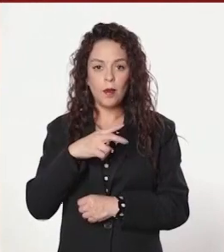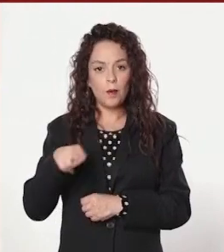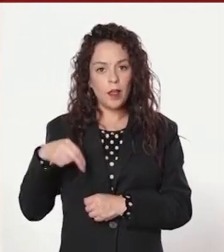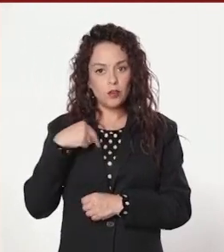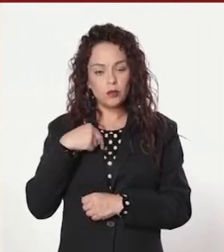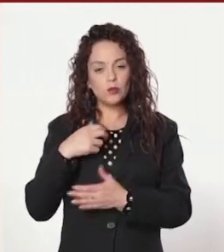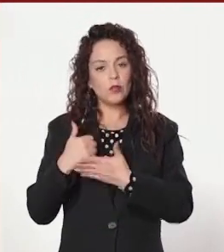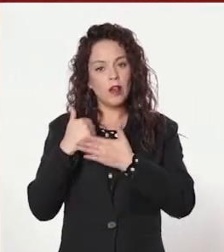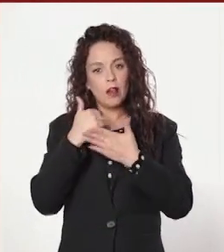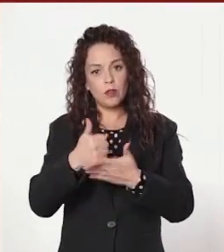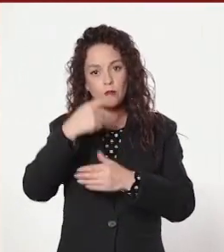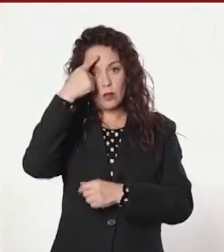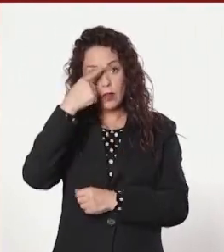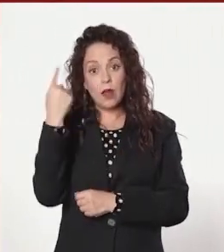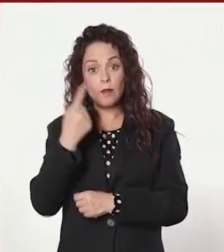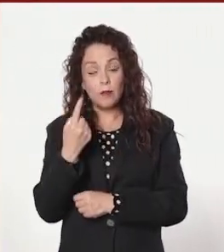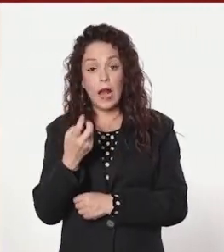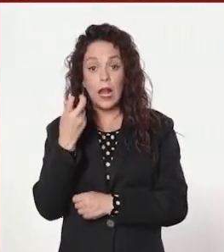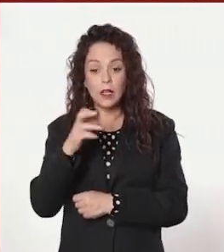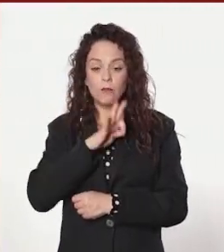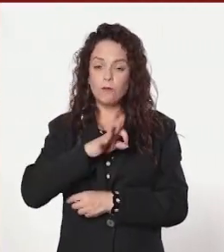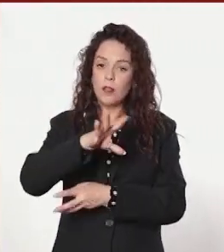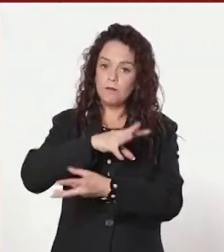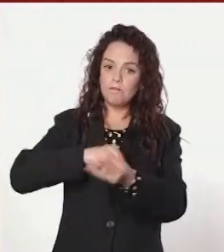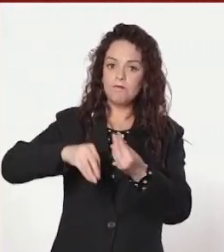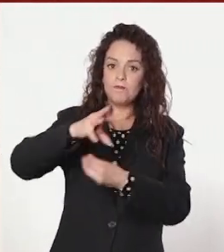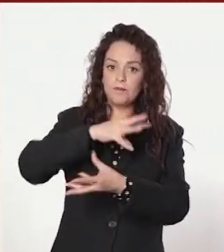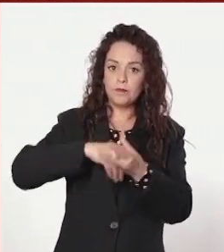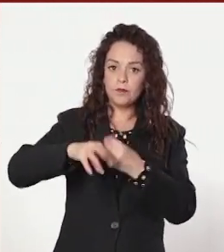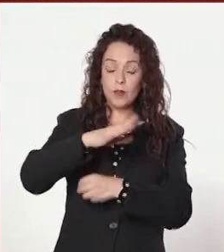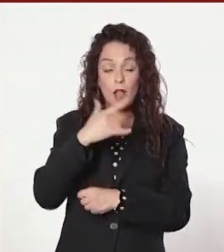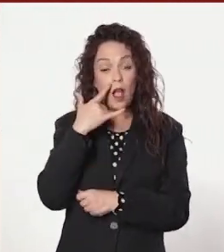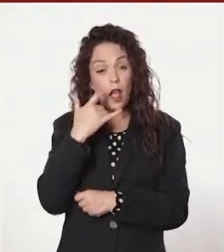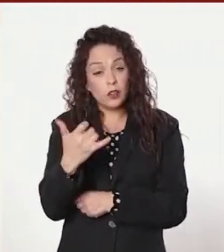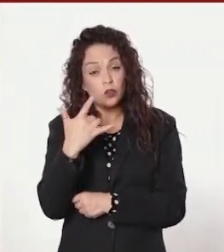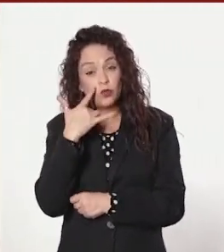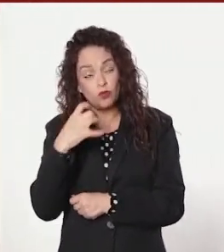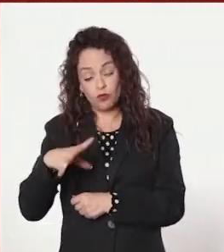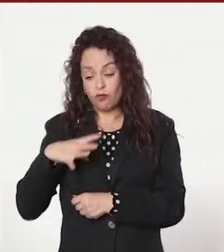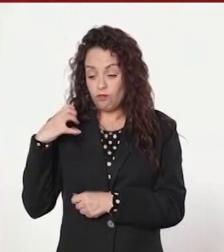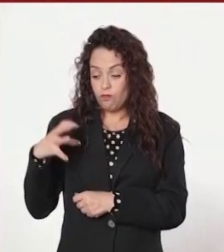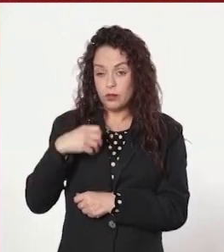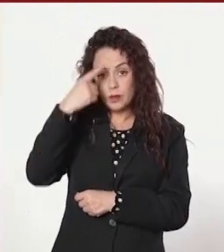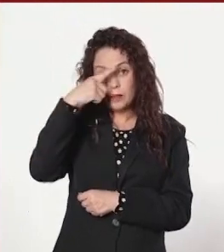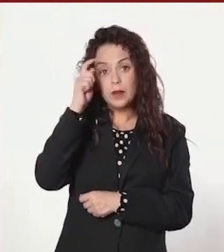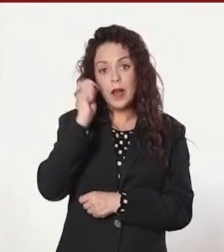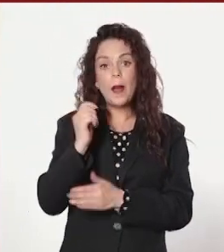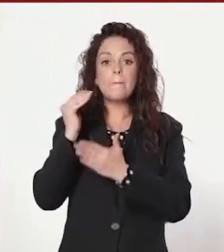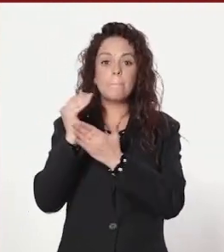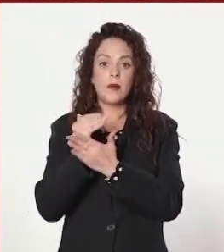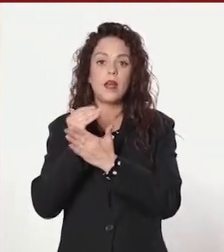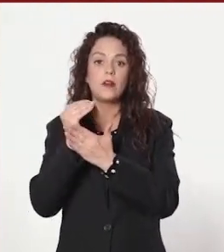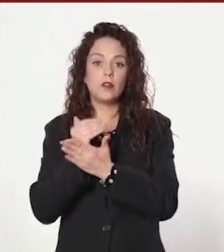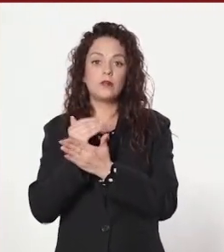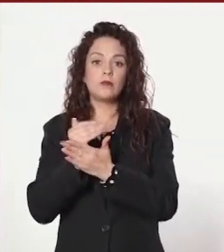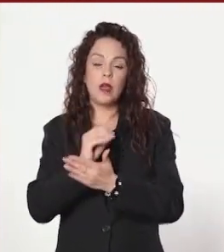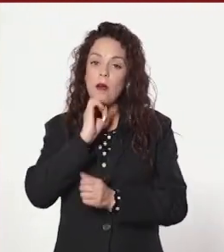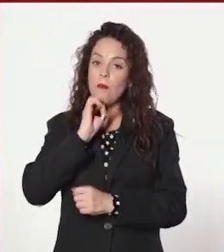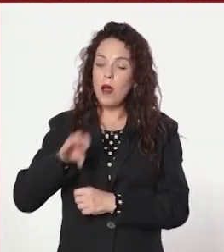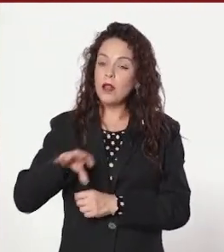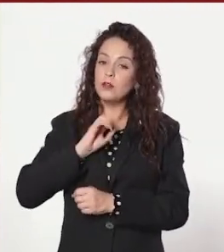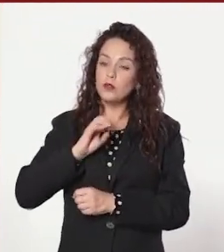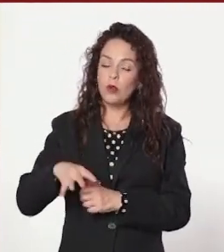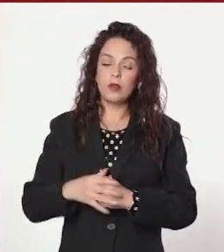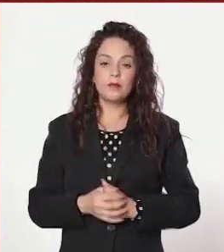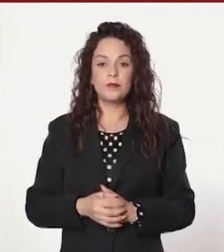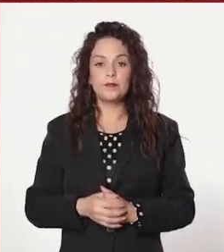arena para que los residuos se reciclen y hacer un esfuerzo grande para generar cada vez menos cantidad de residuos. Y